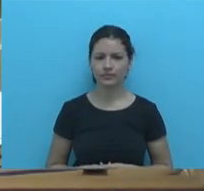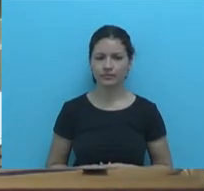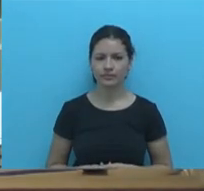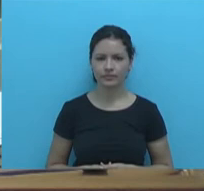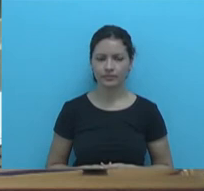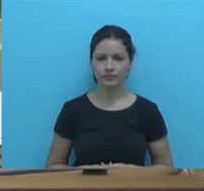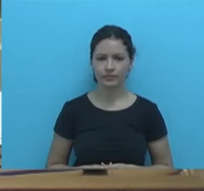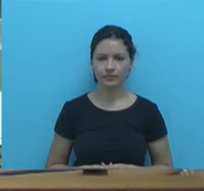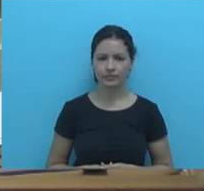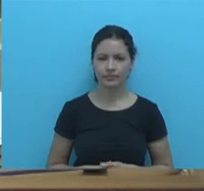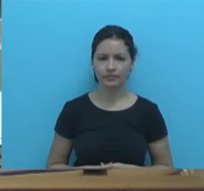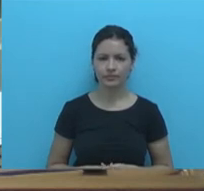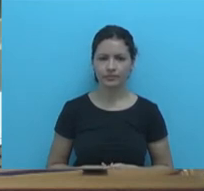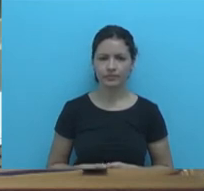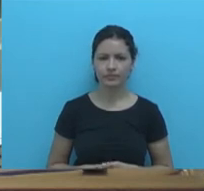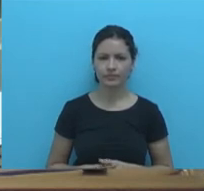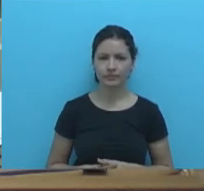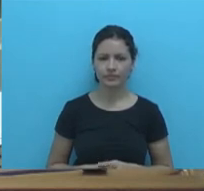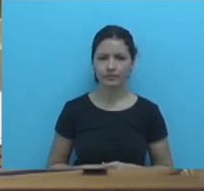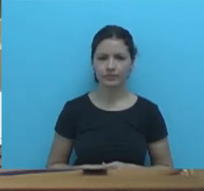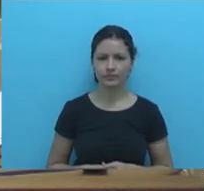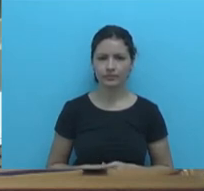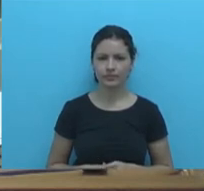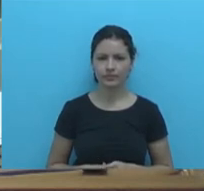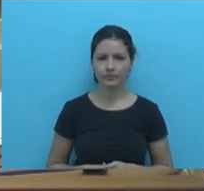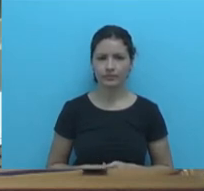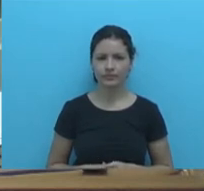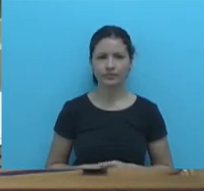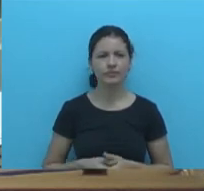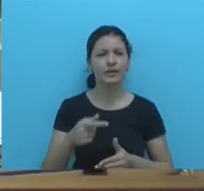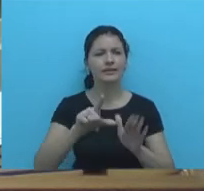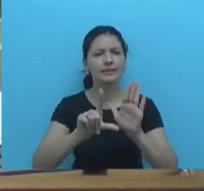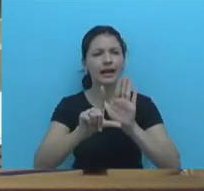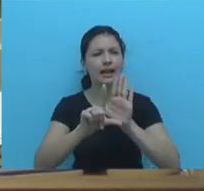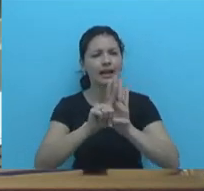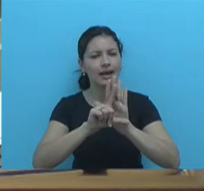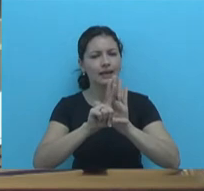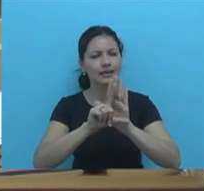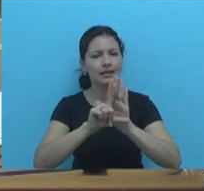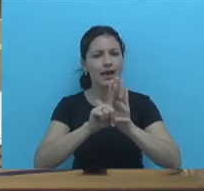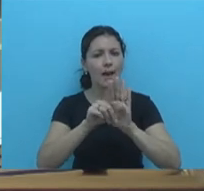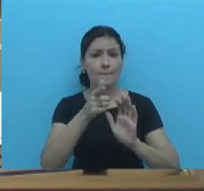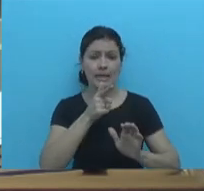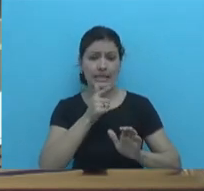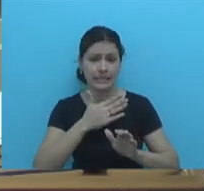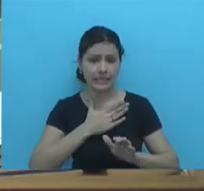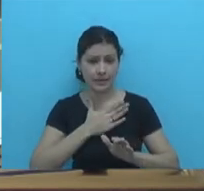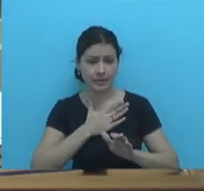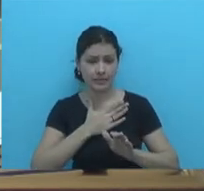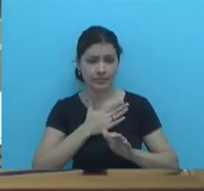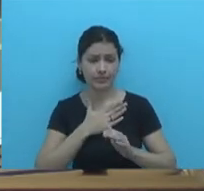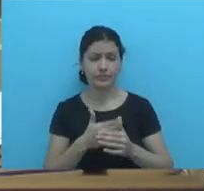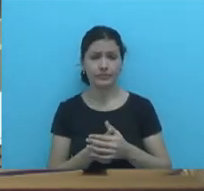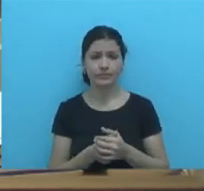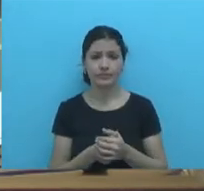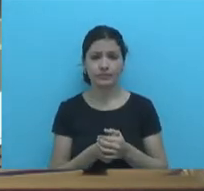diputada, tiene la palabra. Siendo una ley, se sanciona cuando no es cumplida, y creo que debería haber